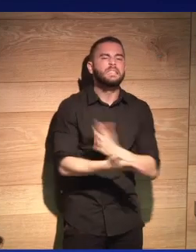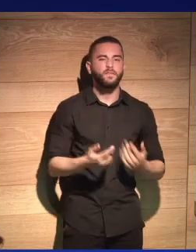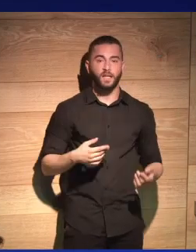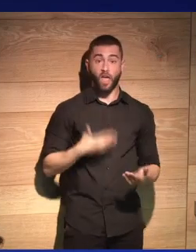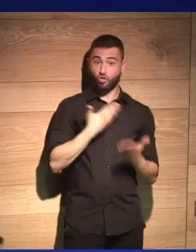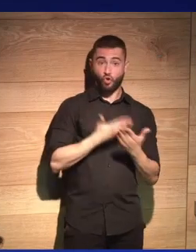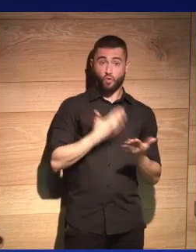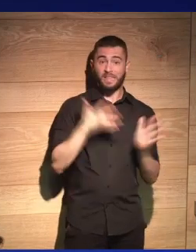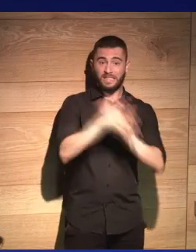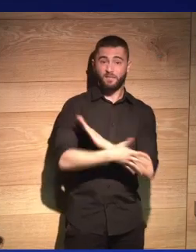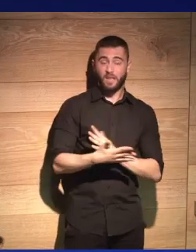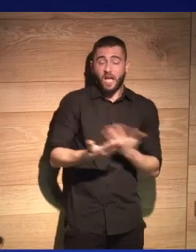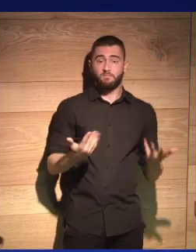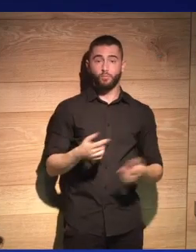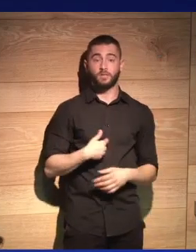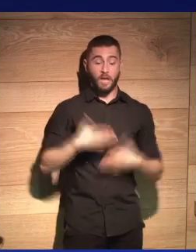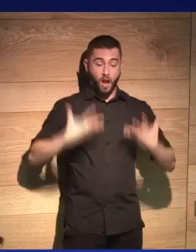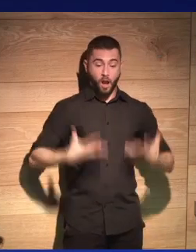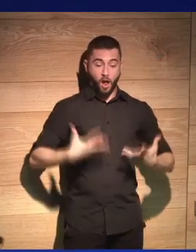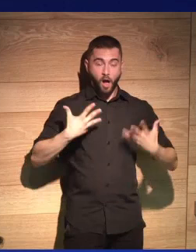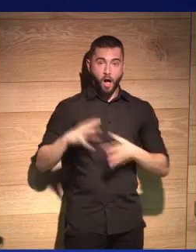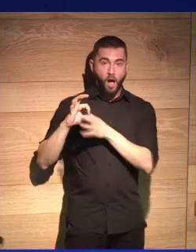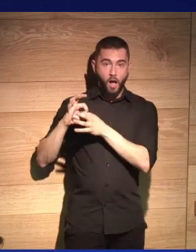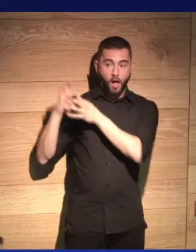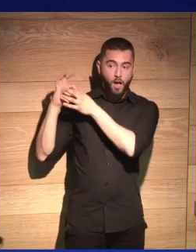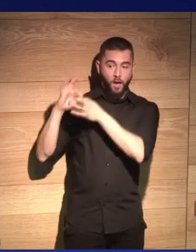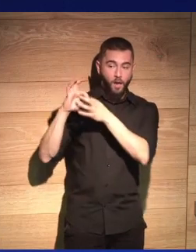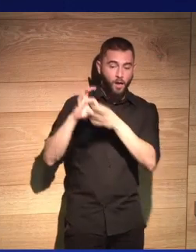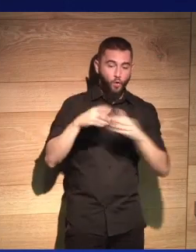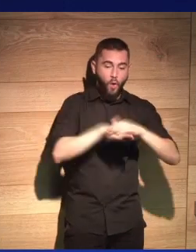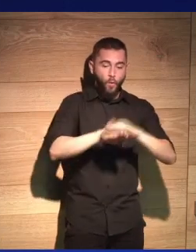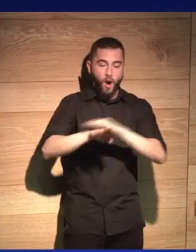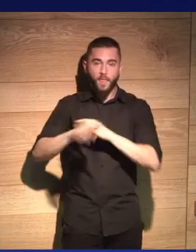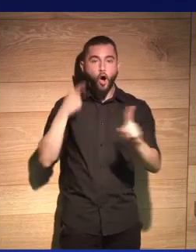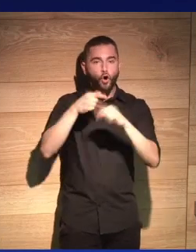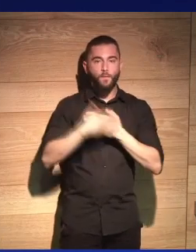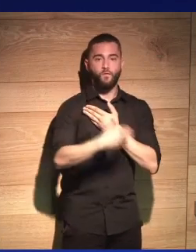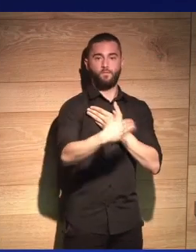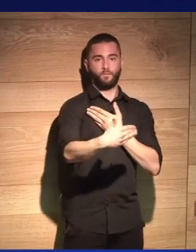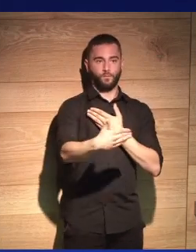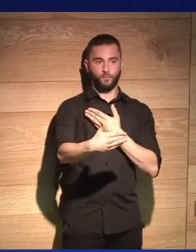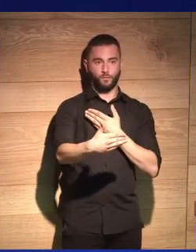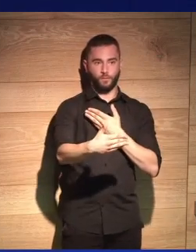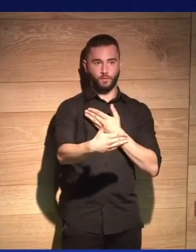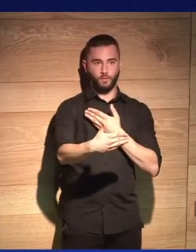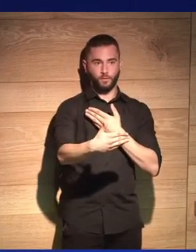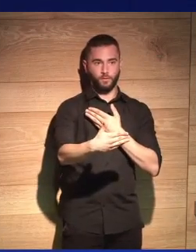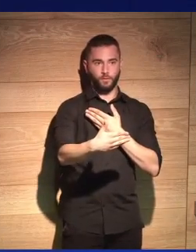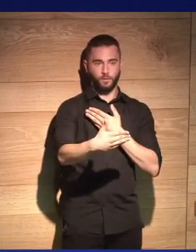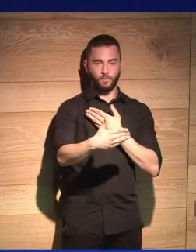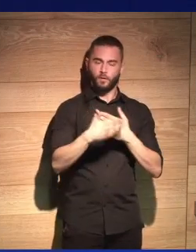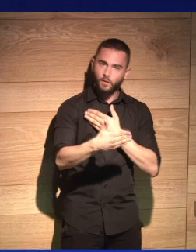Documentar significa simplemente coleccionar el presente para la posteridad. ¿Posteridad? O sea, para después.